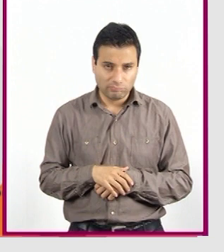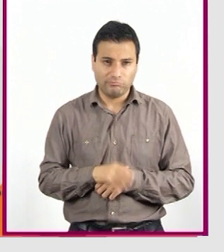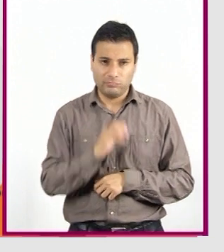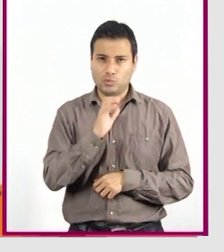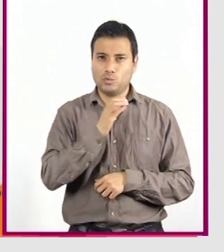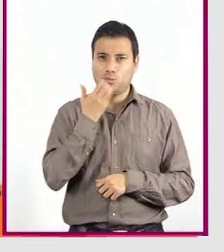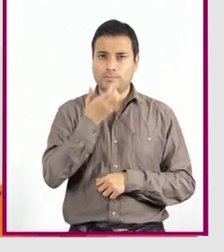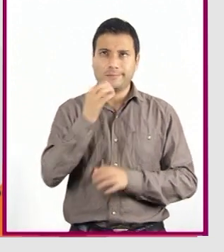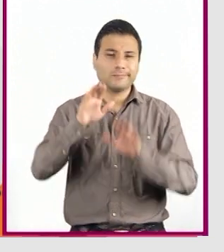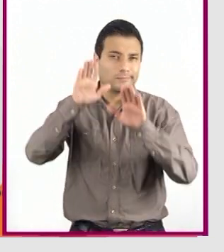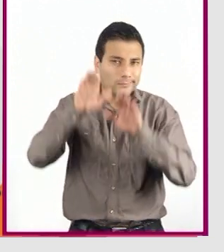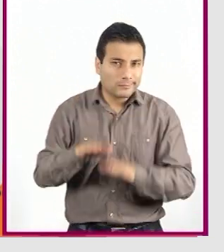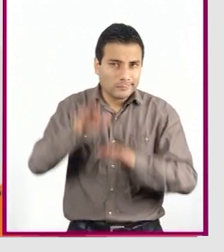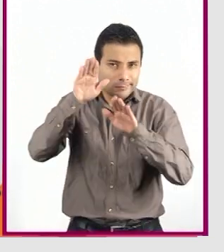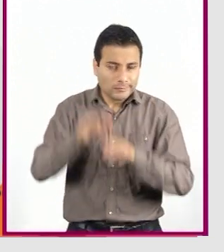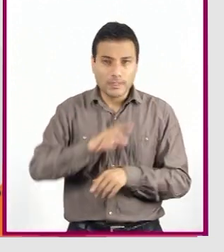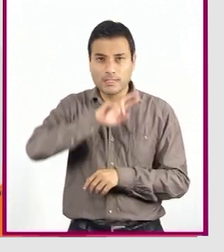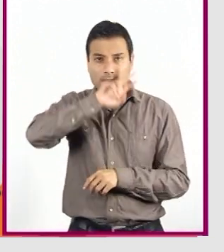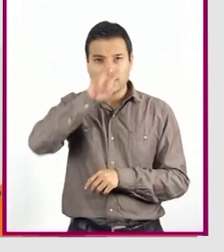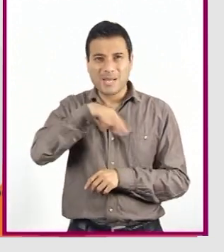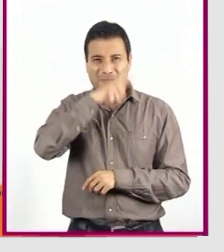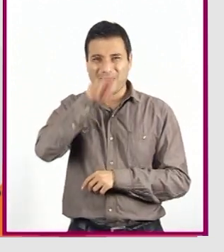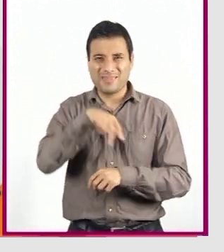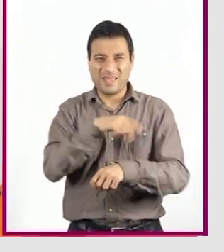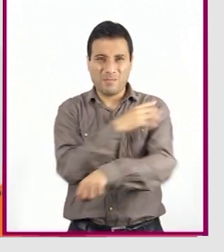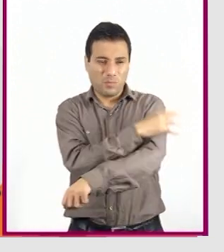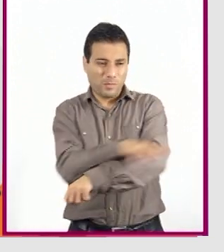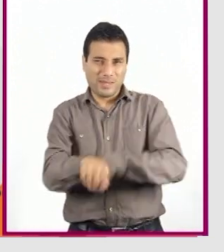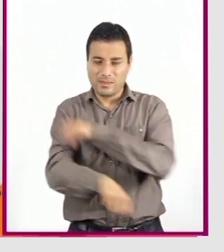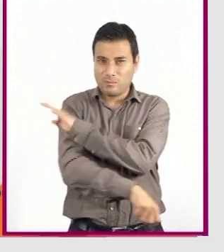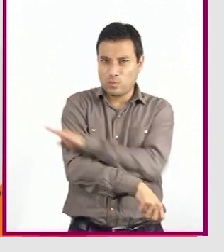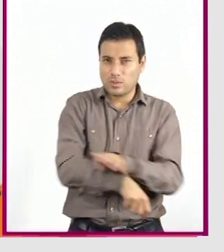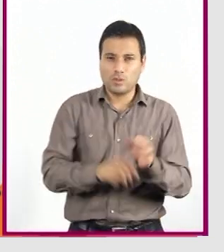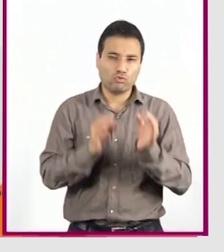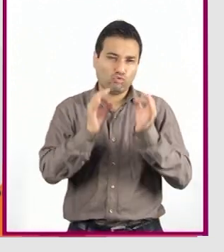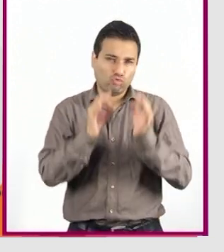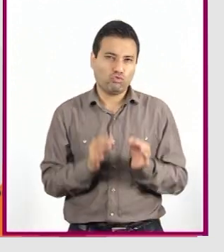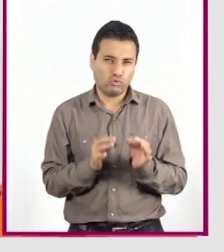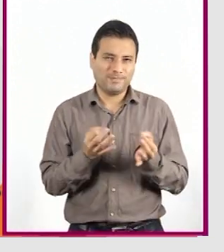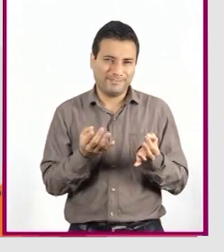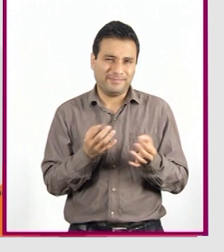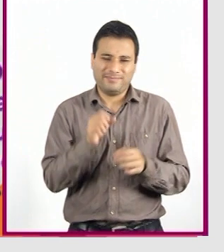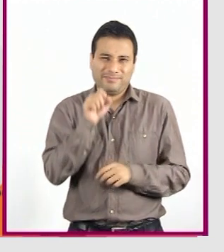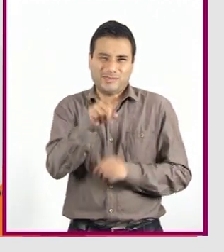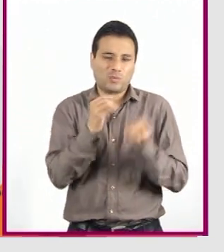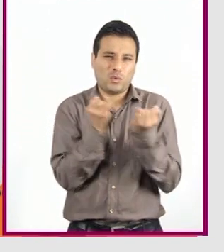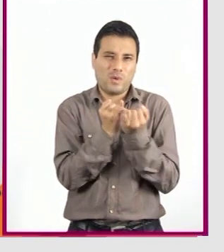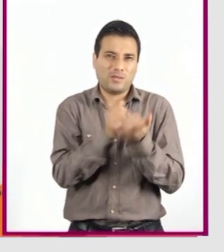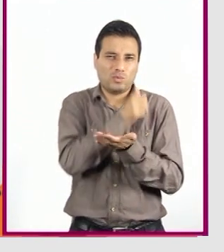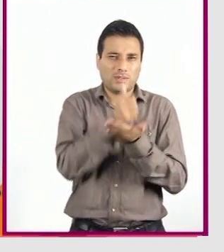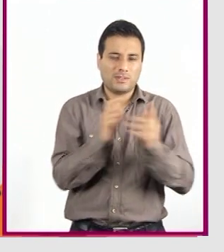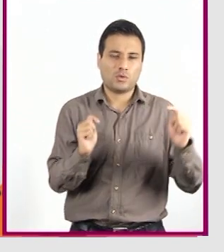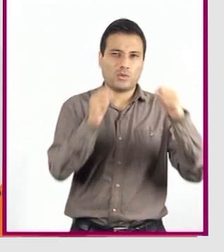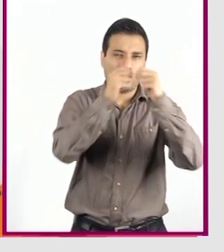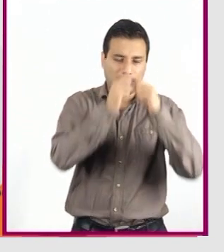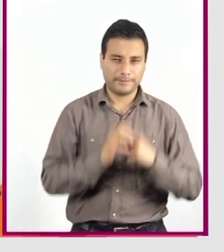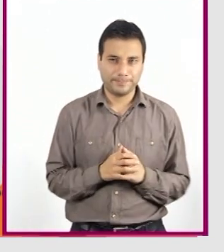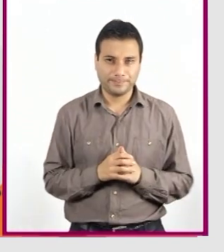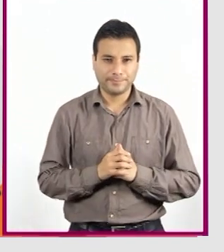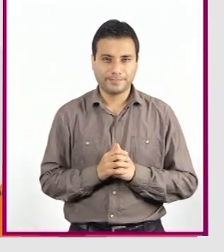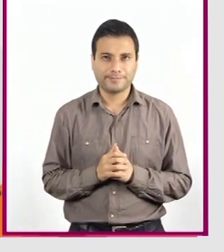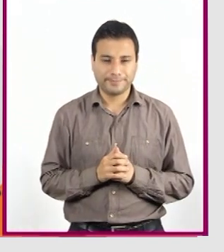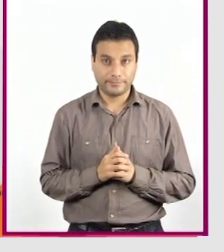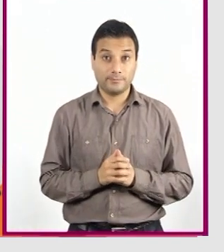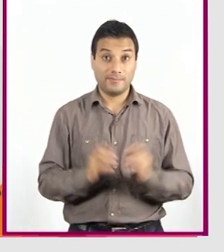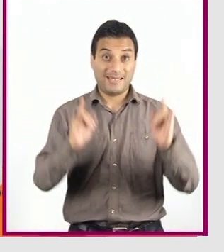serpiente emplumada, vinculada cercanamente con Teotihuacán. Las elaboradas